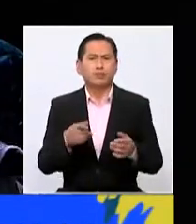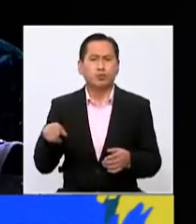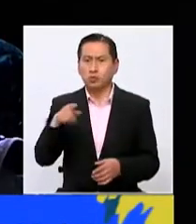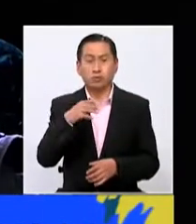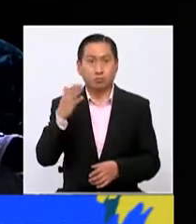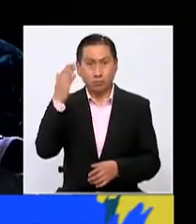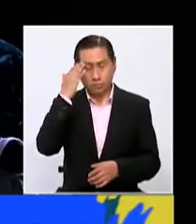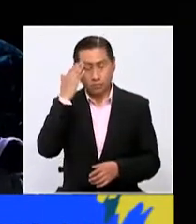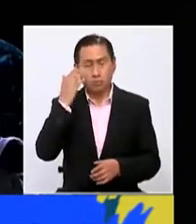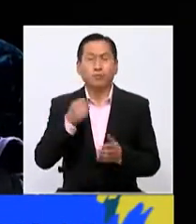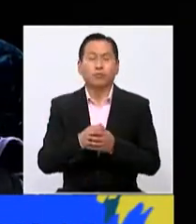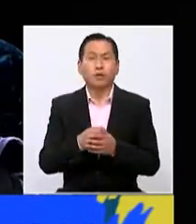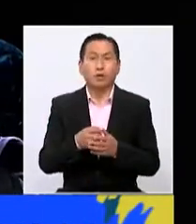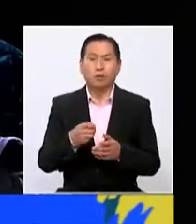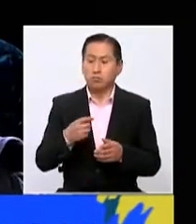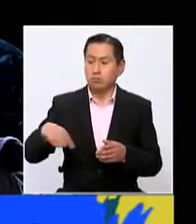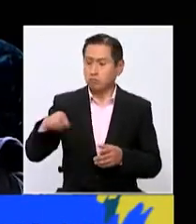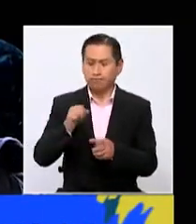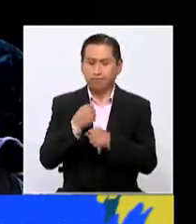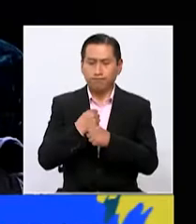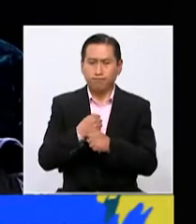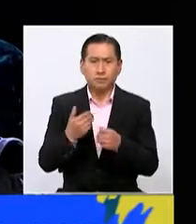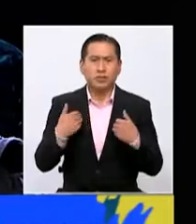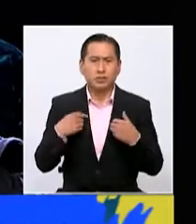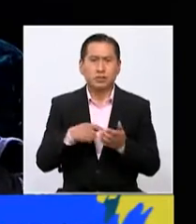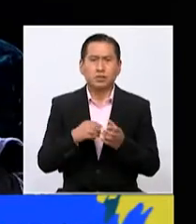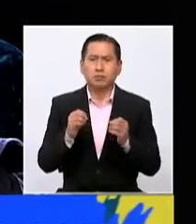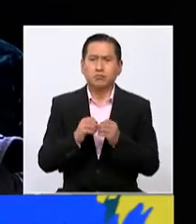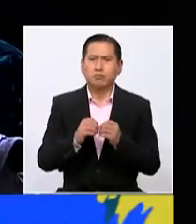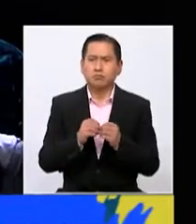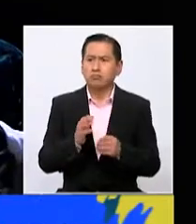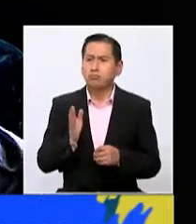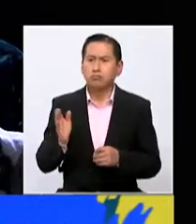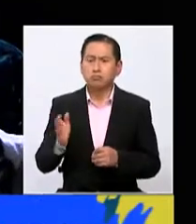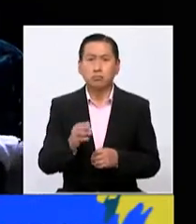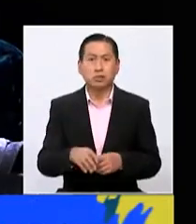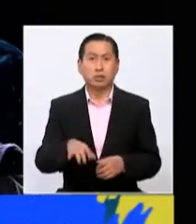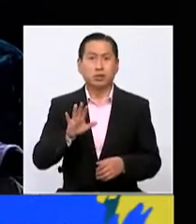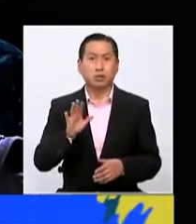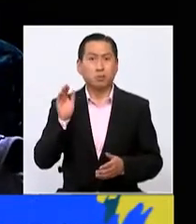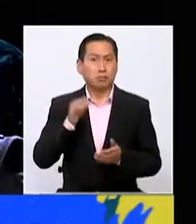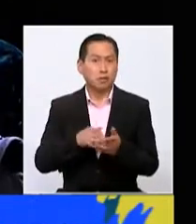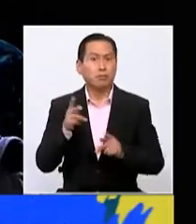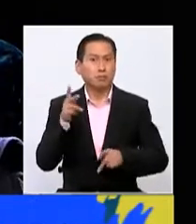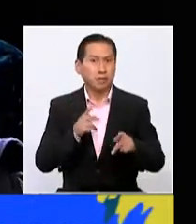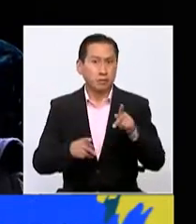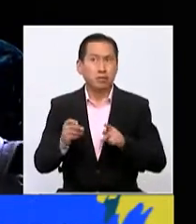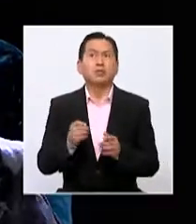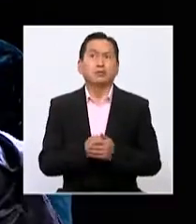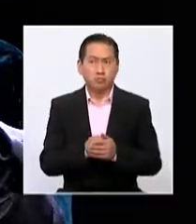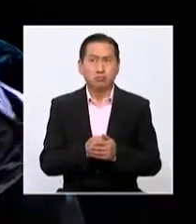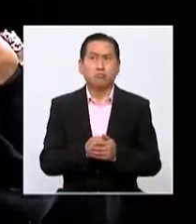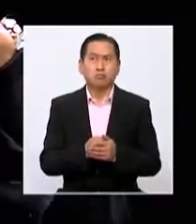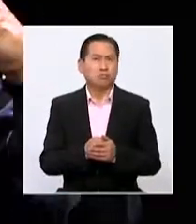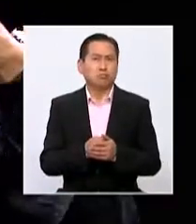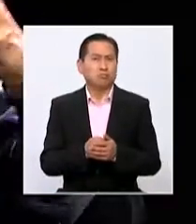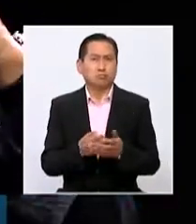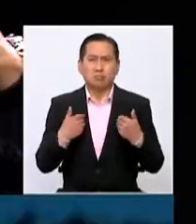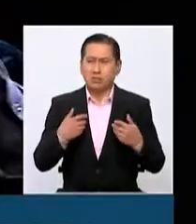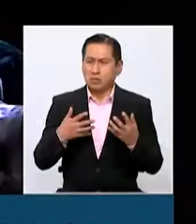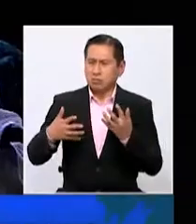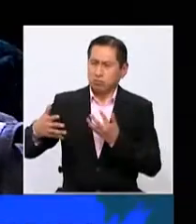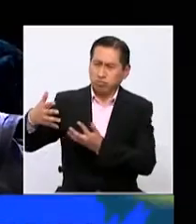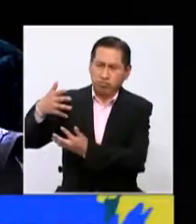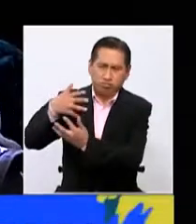idea, la producción va a alcanzar unas 5.000 personas. Van a estar envueltas